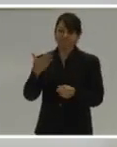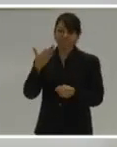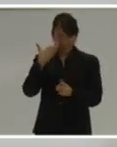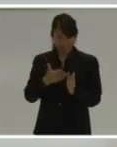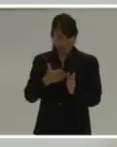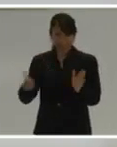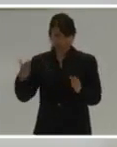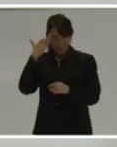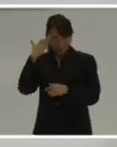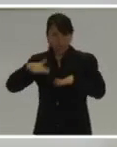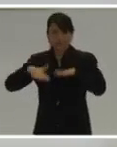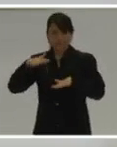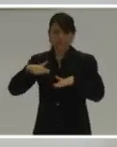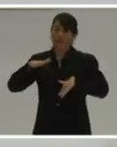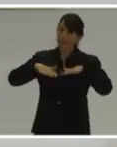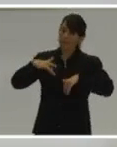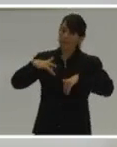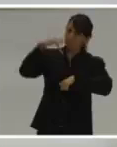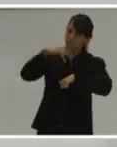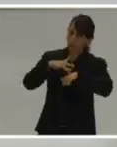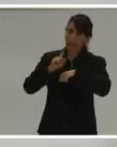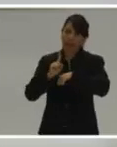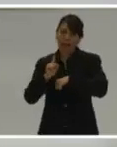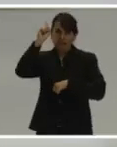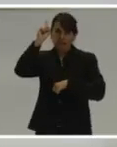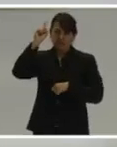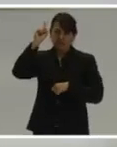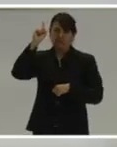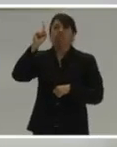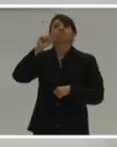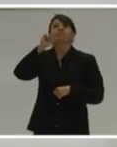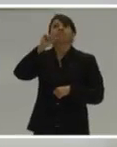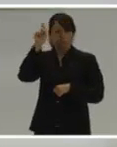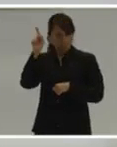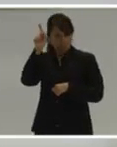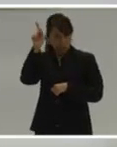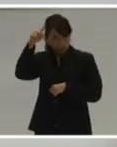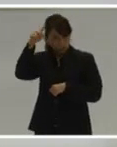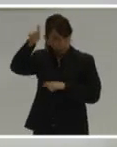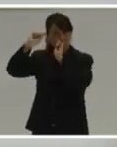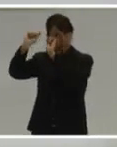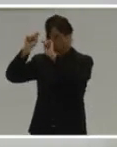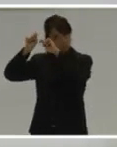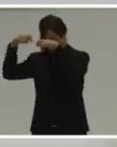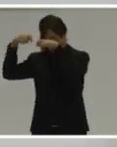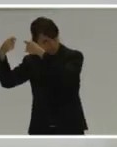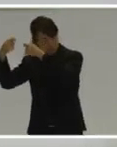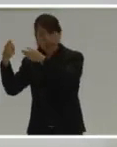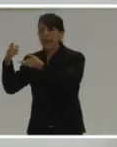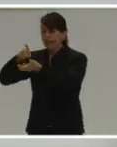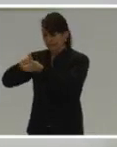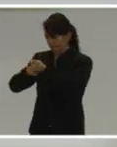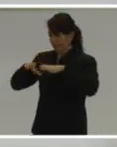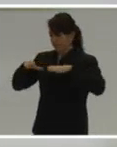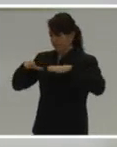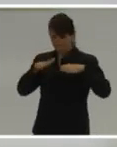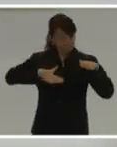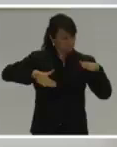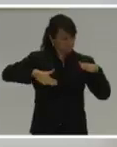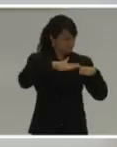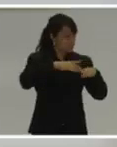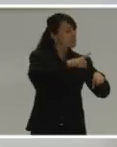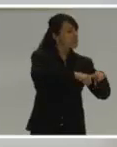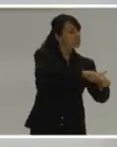arriba y dentro de los ayllus y marcas y pueblos de arriba también sabemos a quién toca, ¿sí? Entonces,